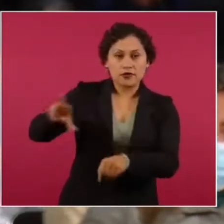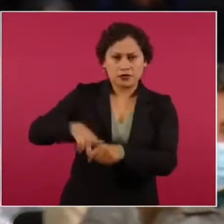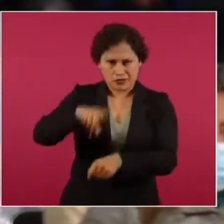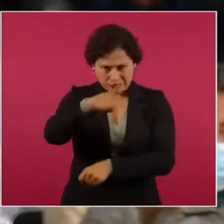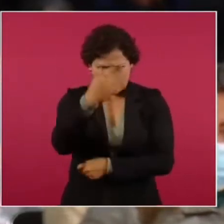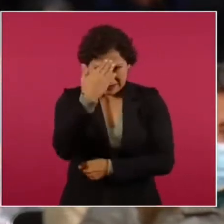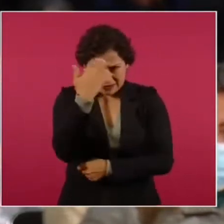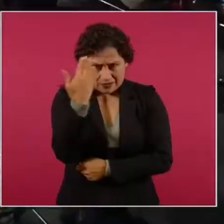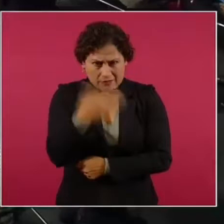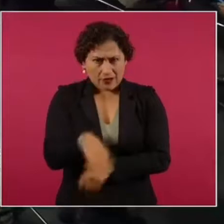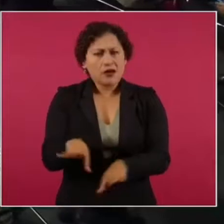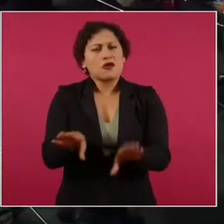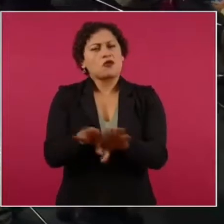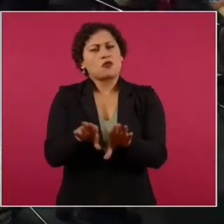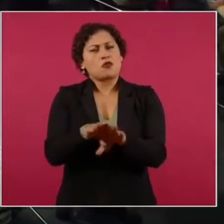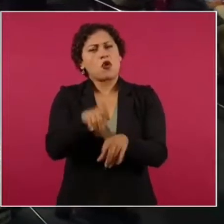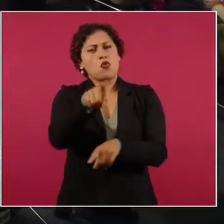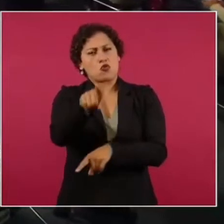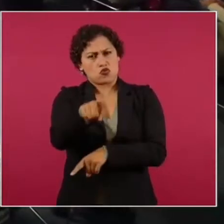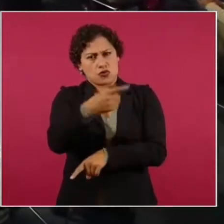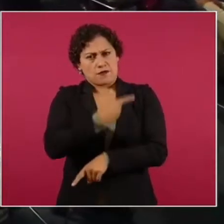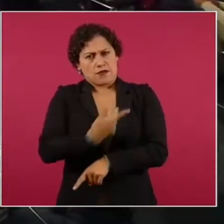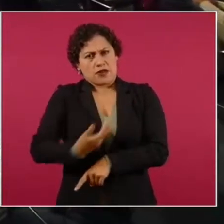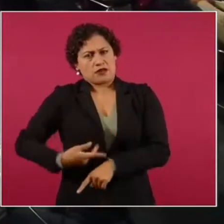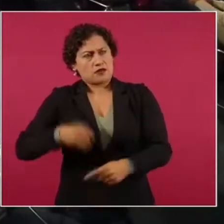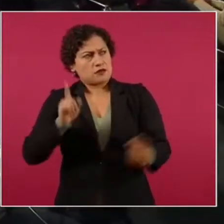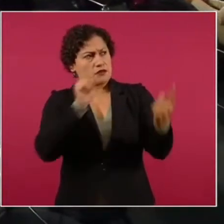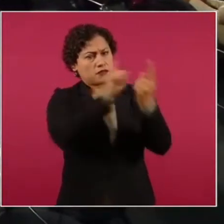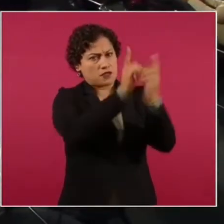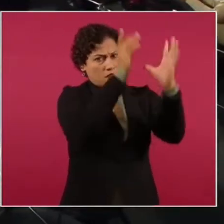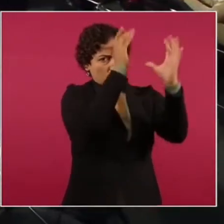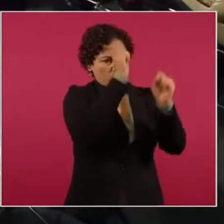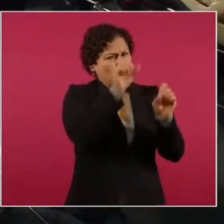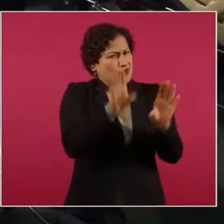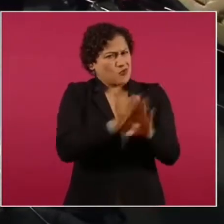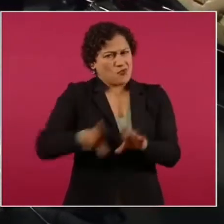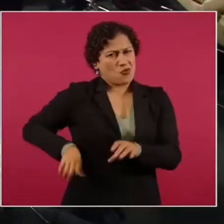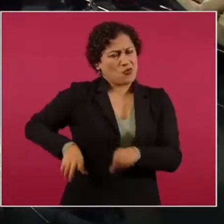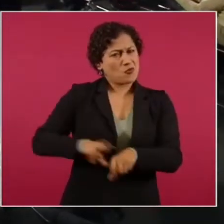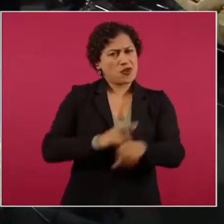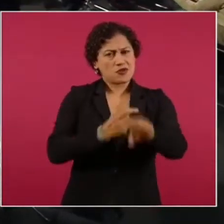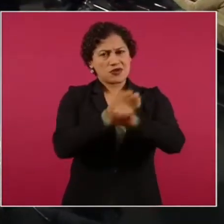acuerdos con Estados Unidos, no un gobierno estatal.